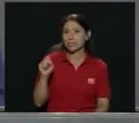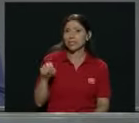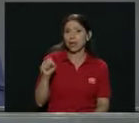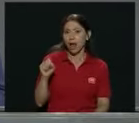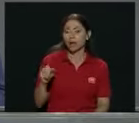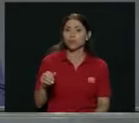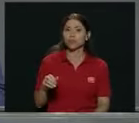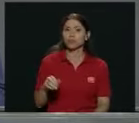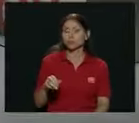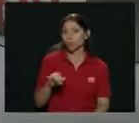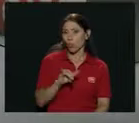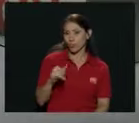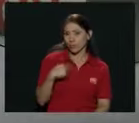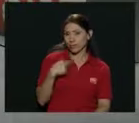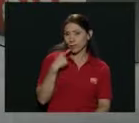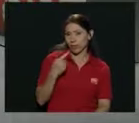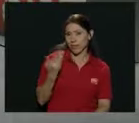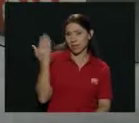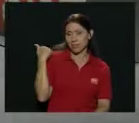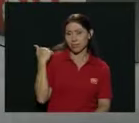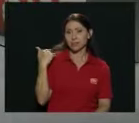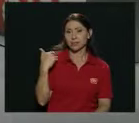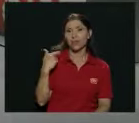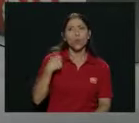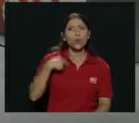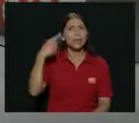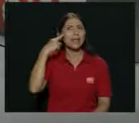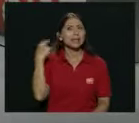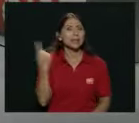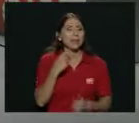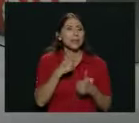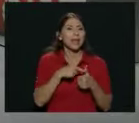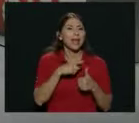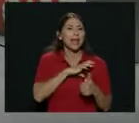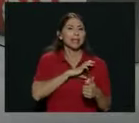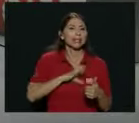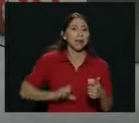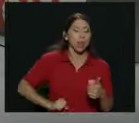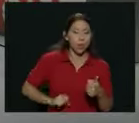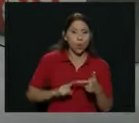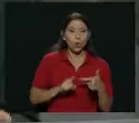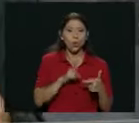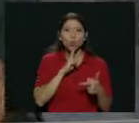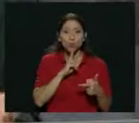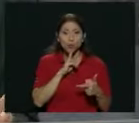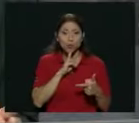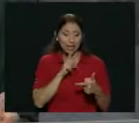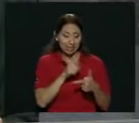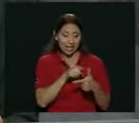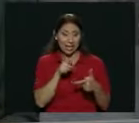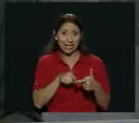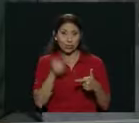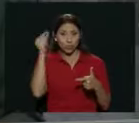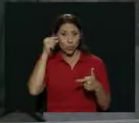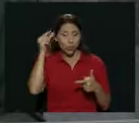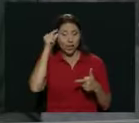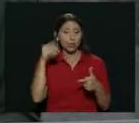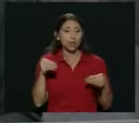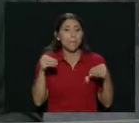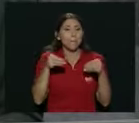mencionaba, uno por lo general piensa en El Salvador, Honduras como unas economías mucho más dependientes